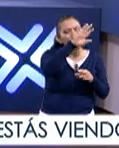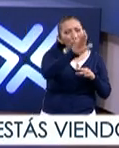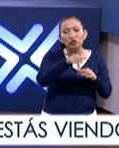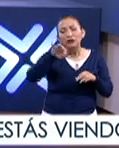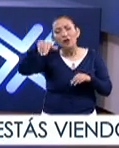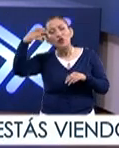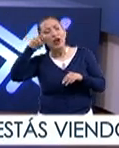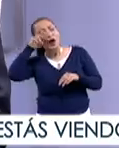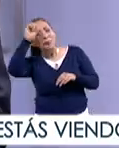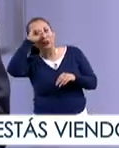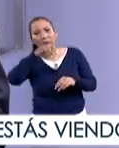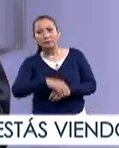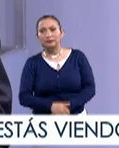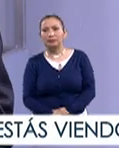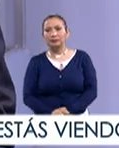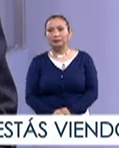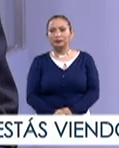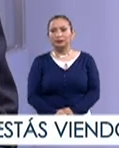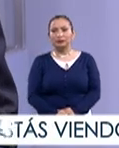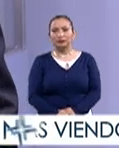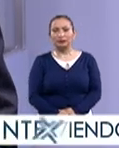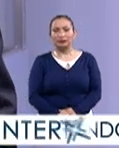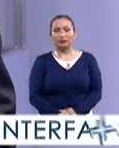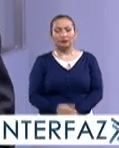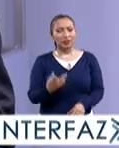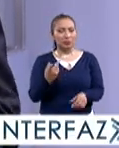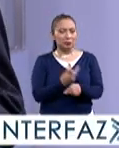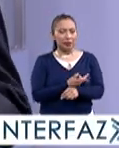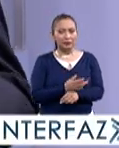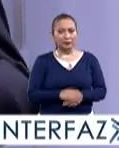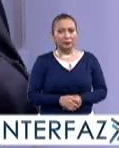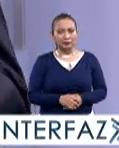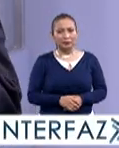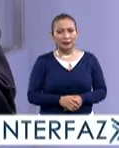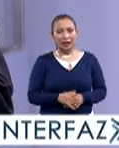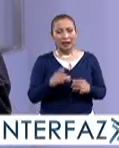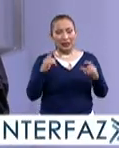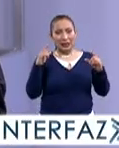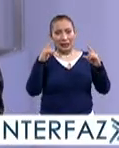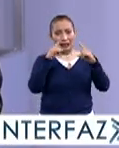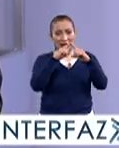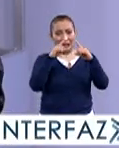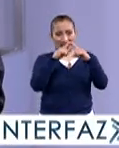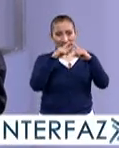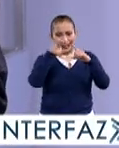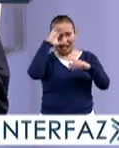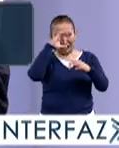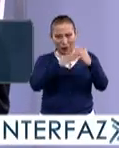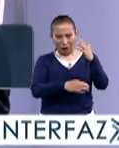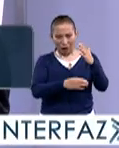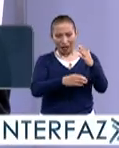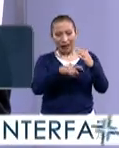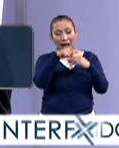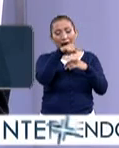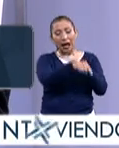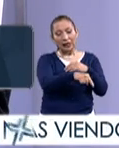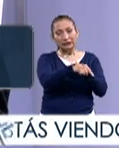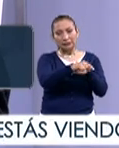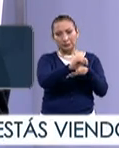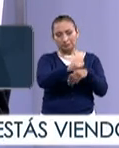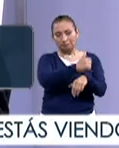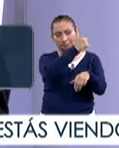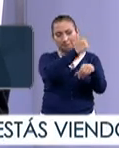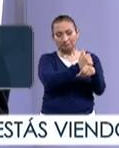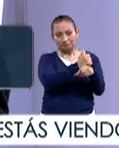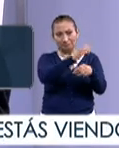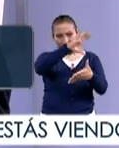desde fuera? Lo que sucede es que la Iglesia Católica se instala